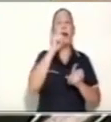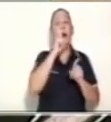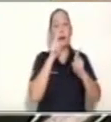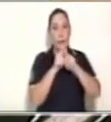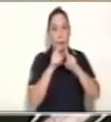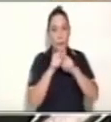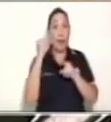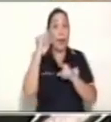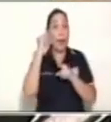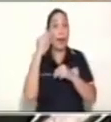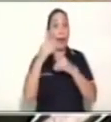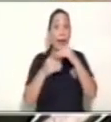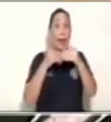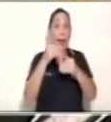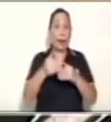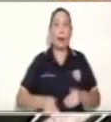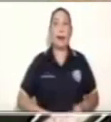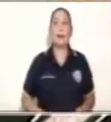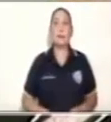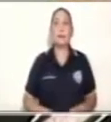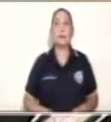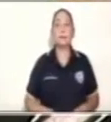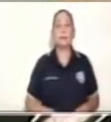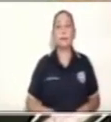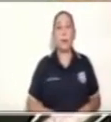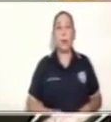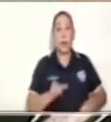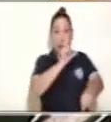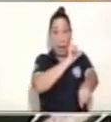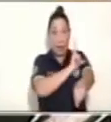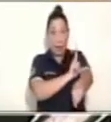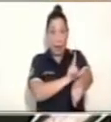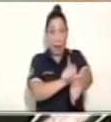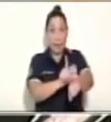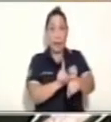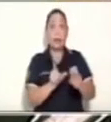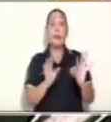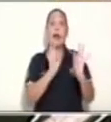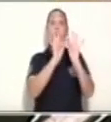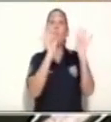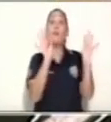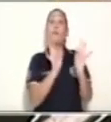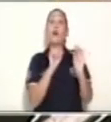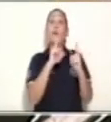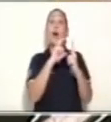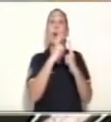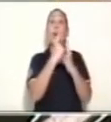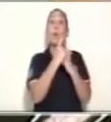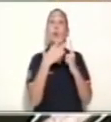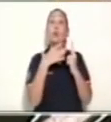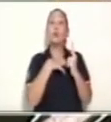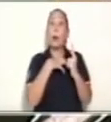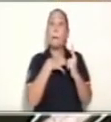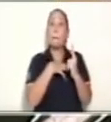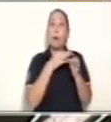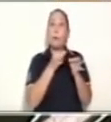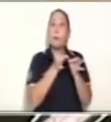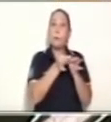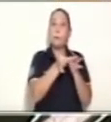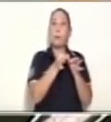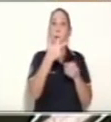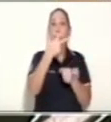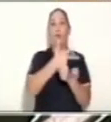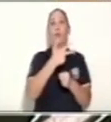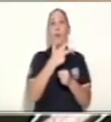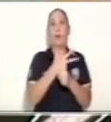generación en generación. Las leyendas forman parte de la cultura de un lugar o pueblo. porque hay situaciones que